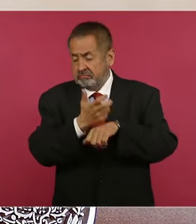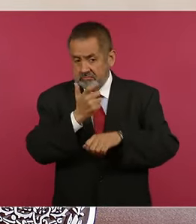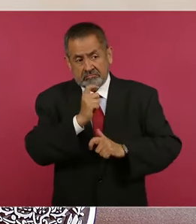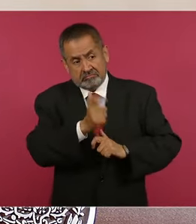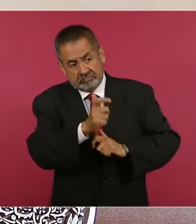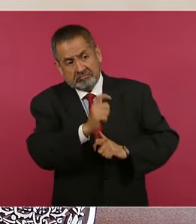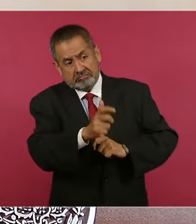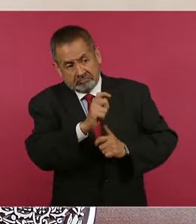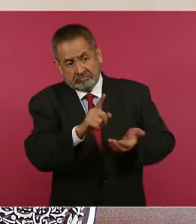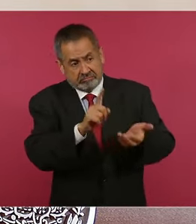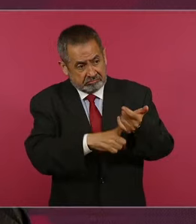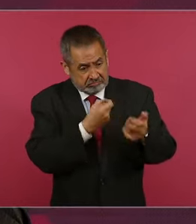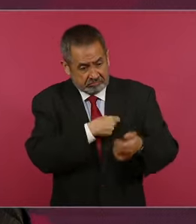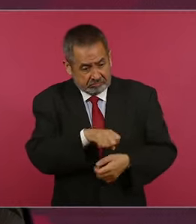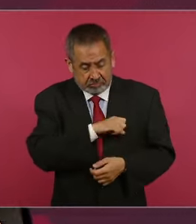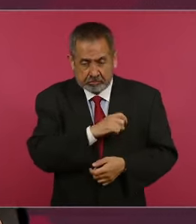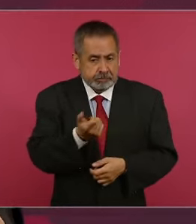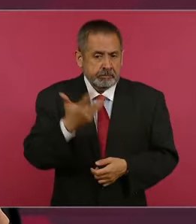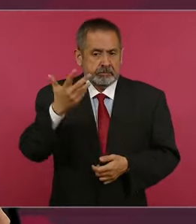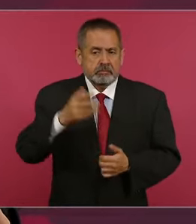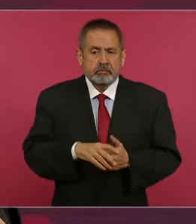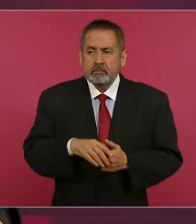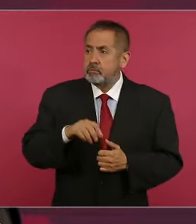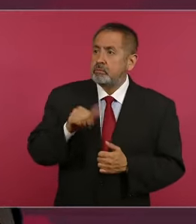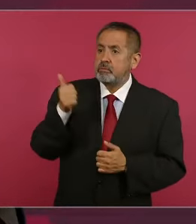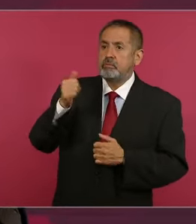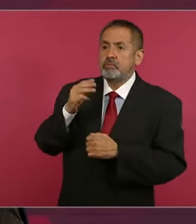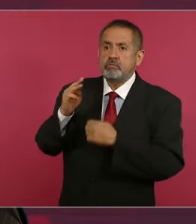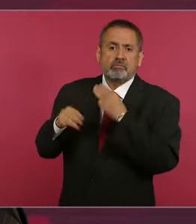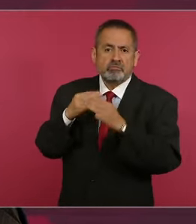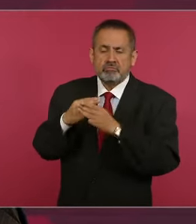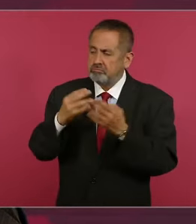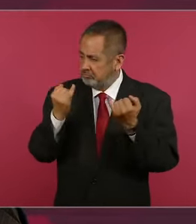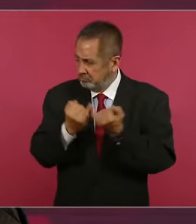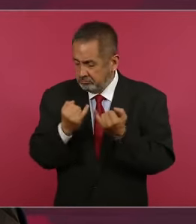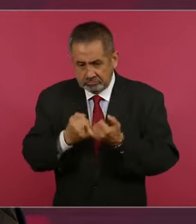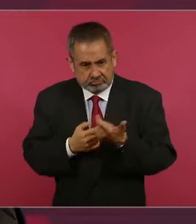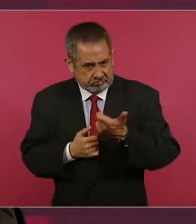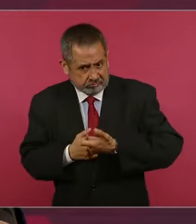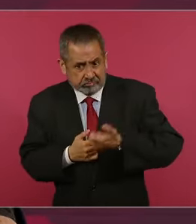pagar la salud, y en otras partes lo mismo.